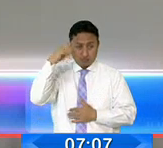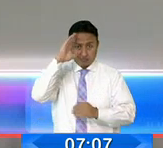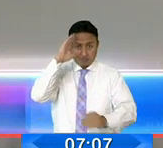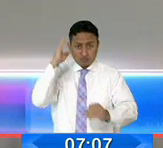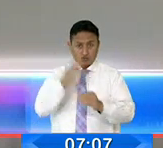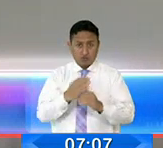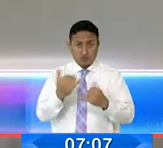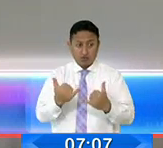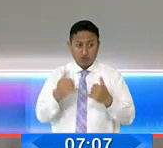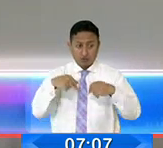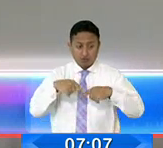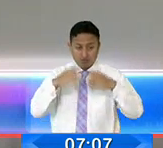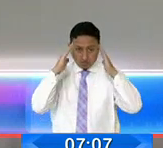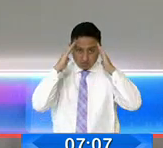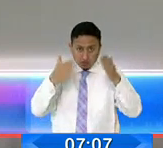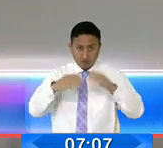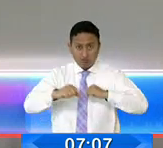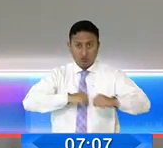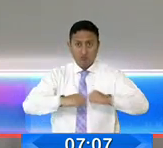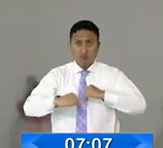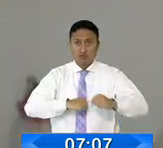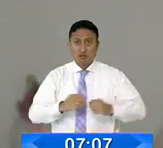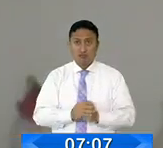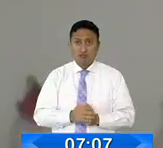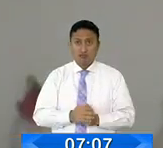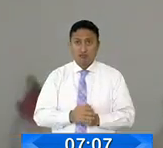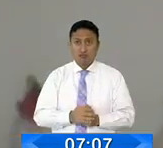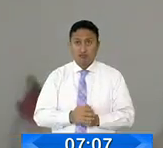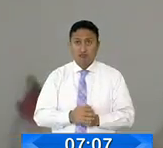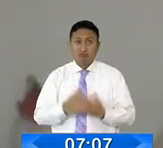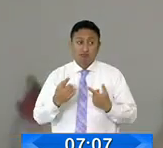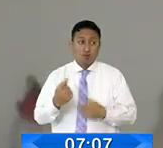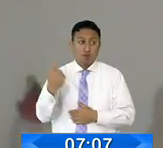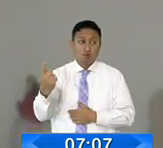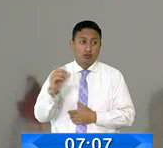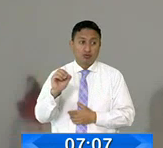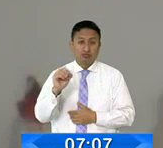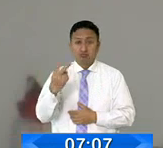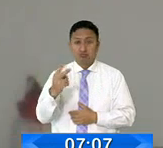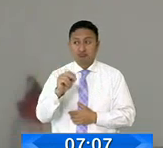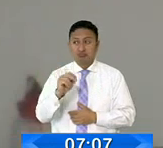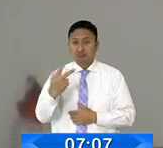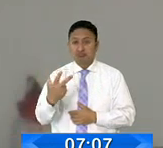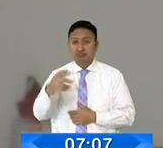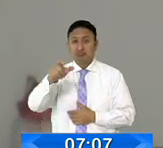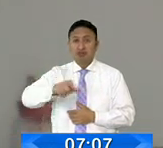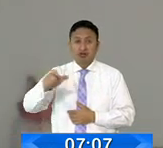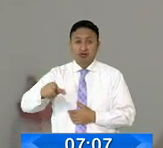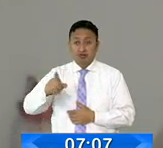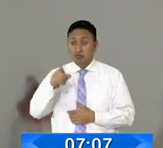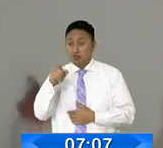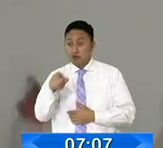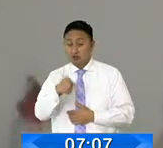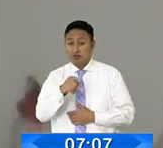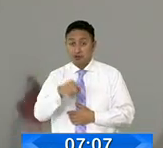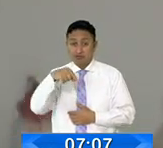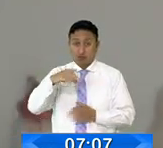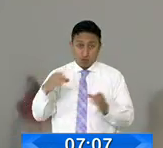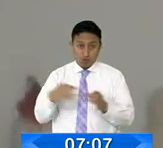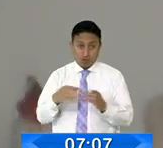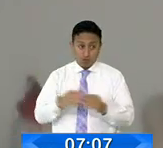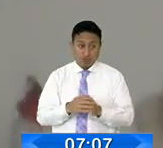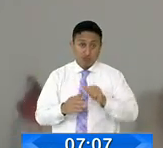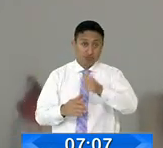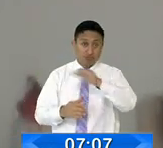común es realmente trabajar. Más allá de uno o dos o tres miembros que sean señalados dentro de esta comisión,